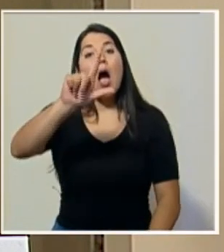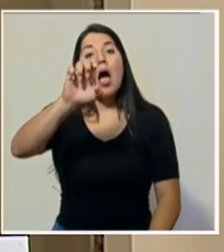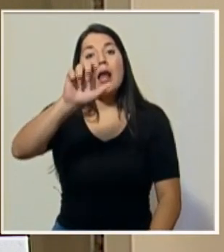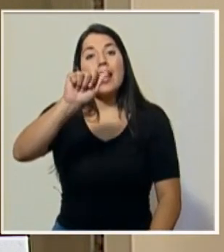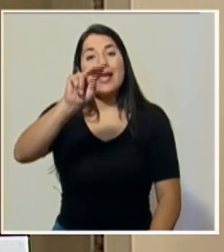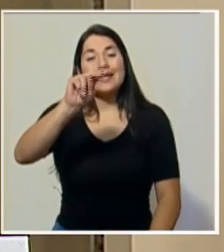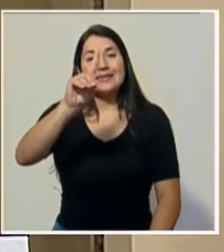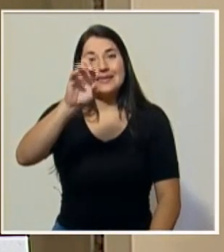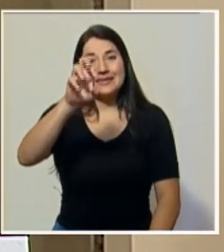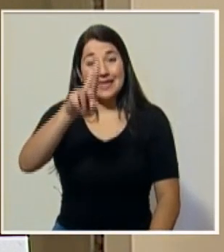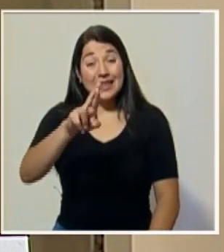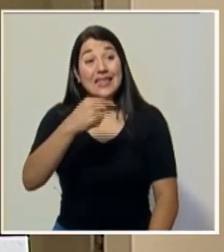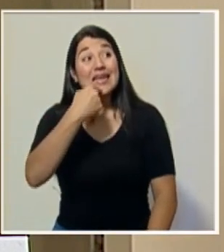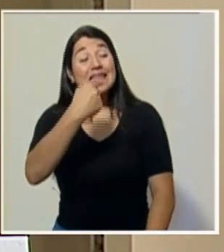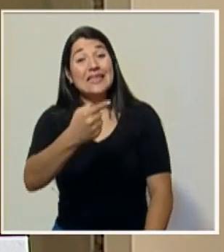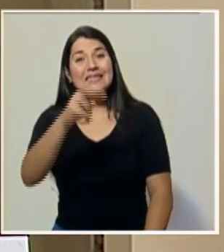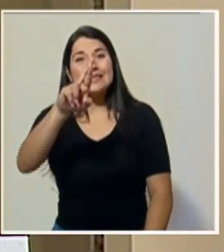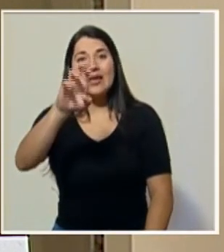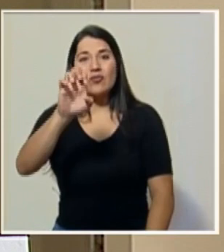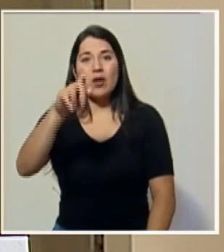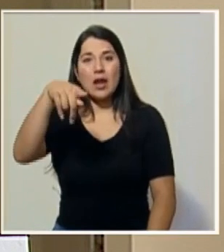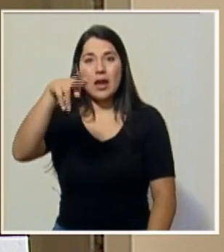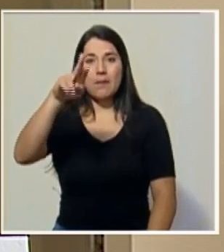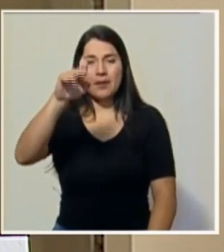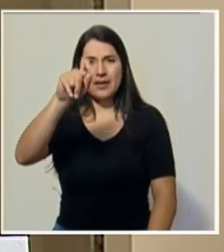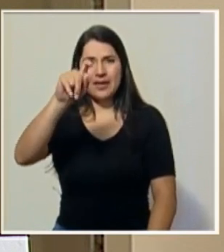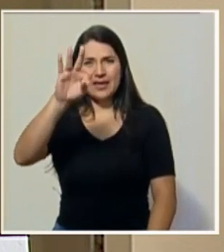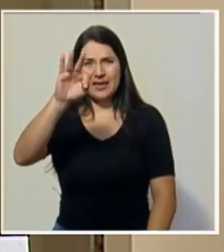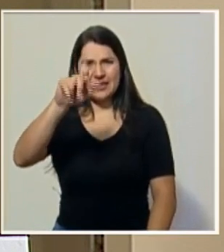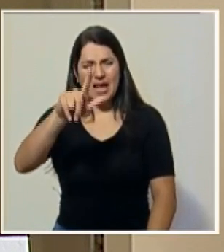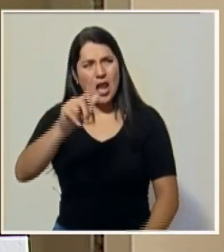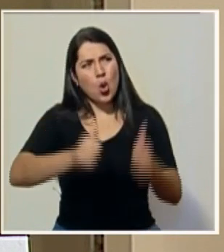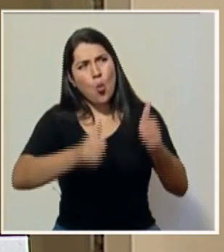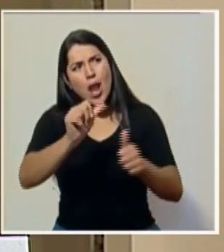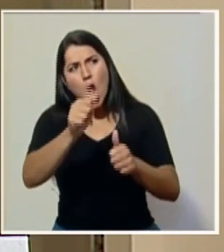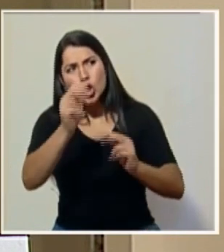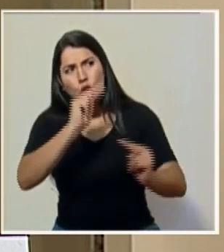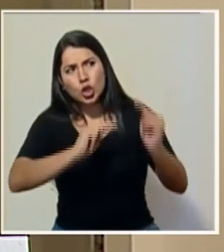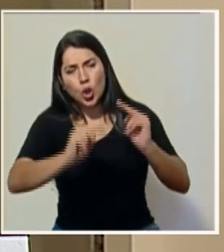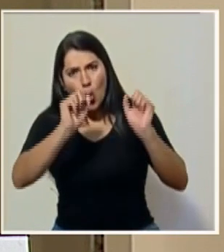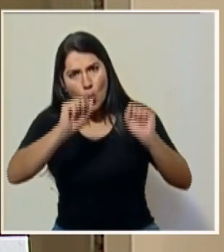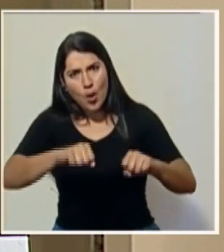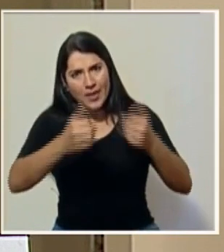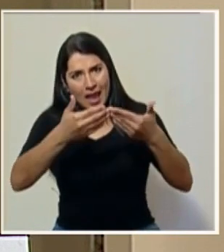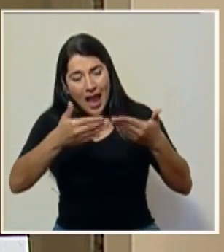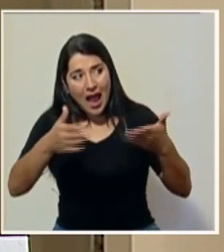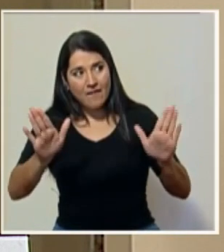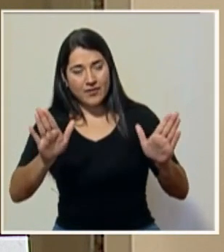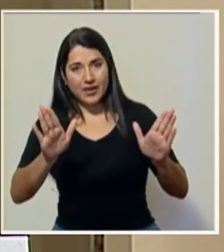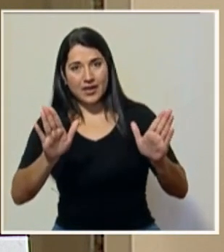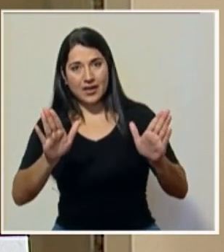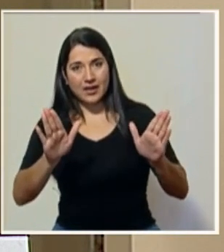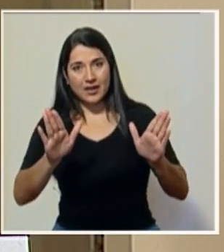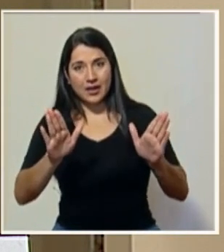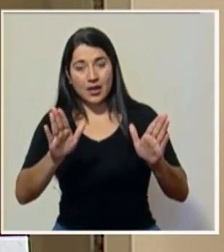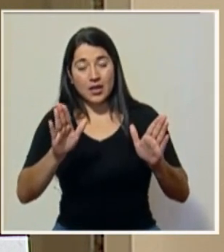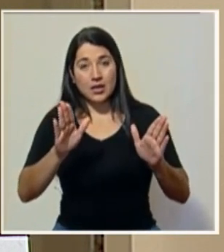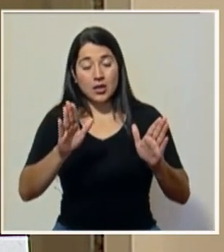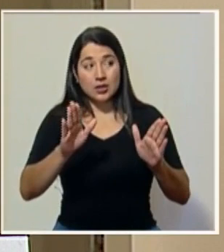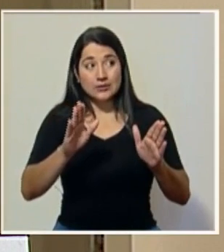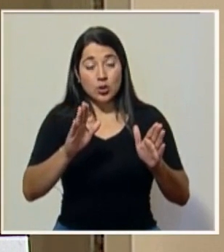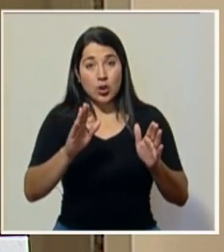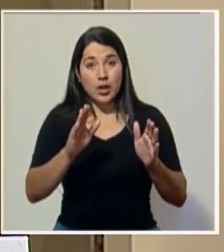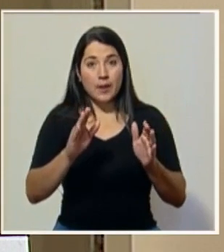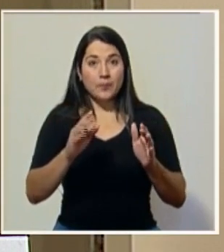de Repretel, nos envía qué otros tipos de negocios están en la lista para poder abrir en estos días según el modelo o la